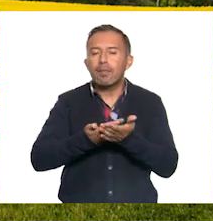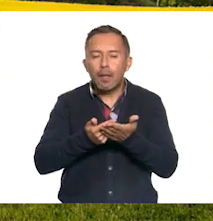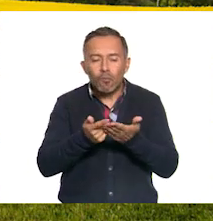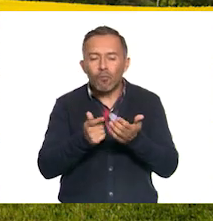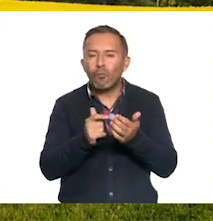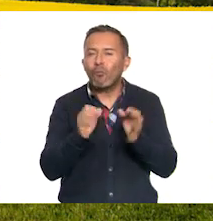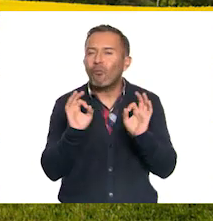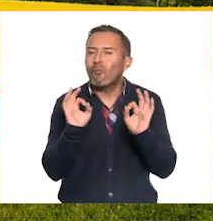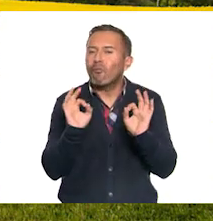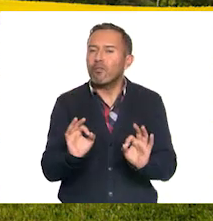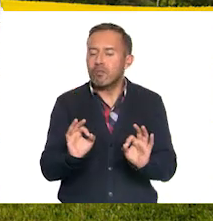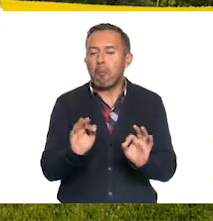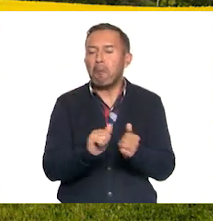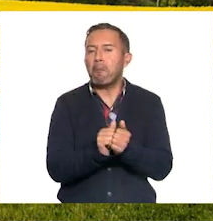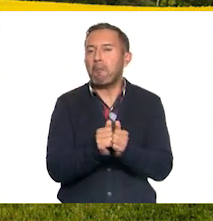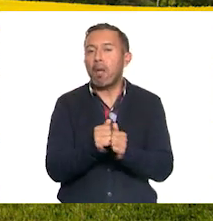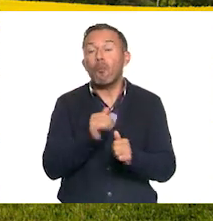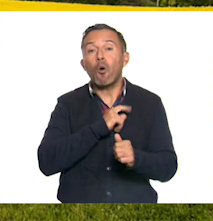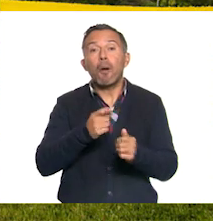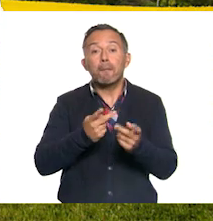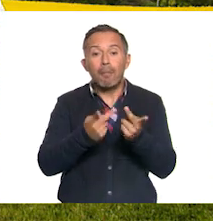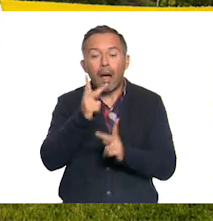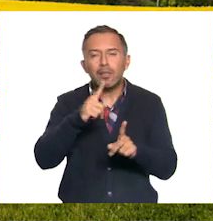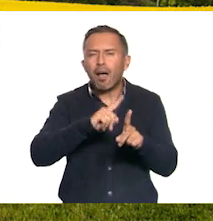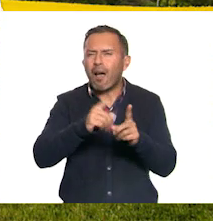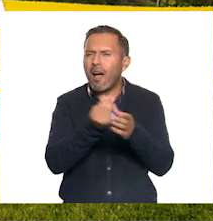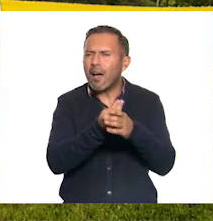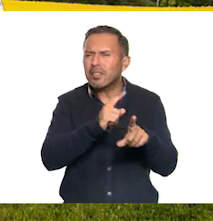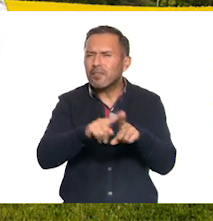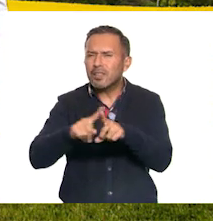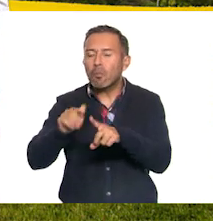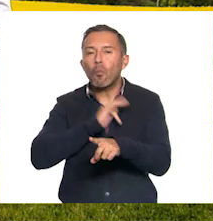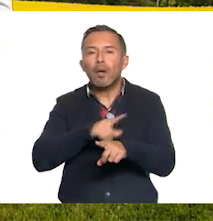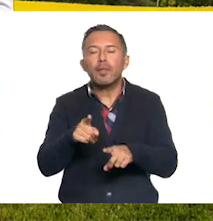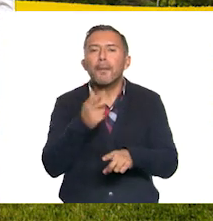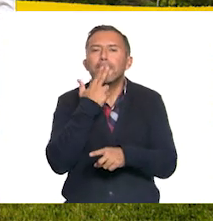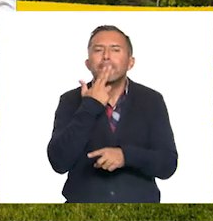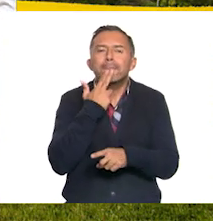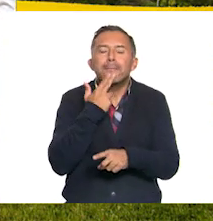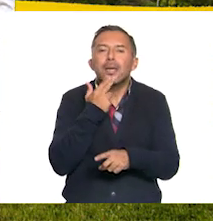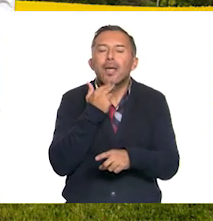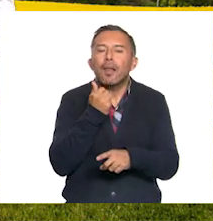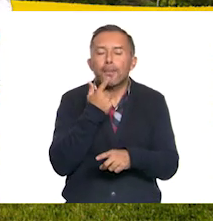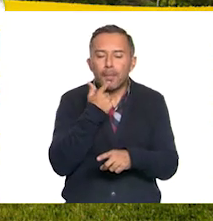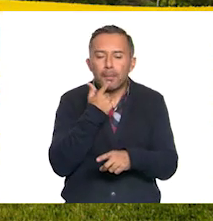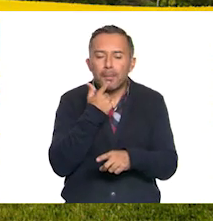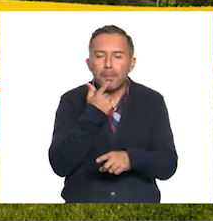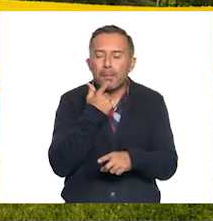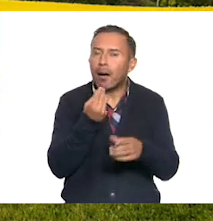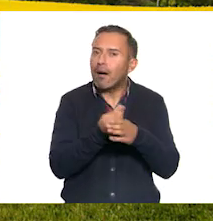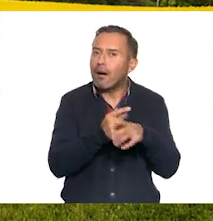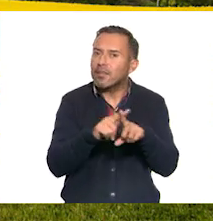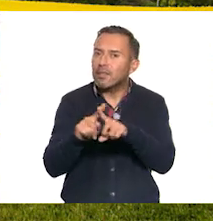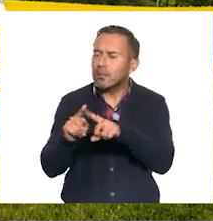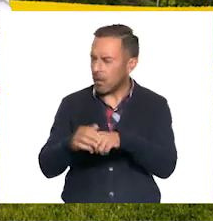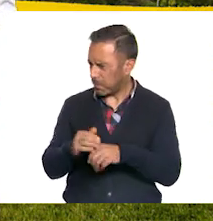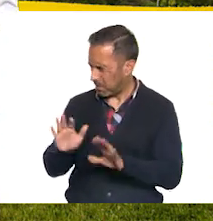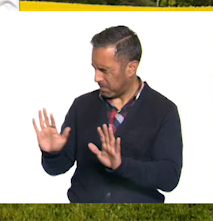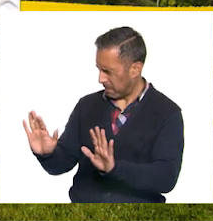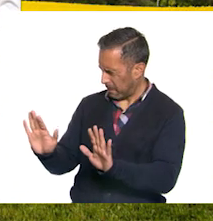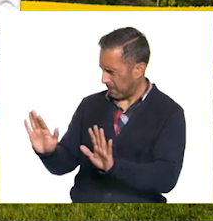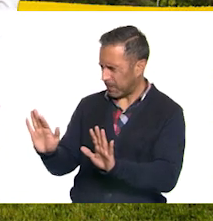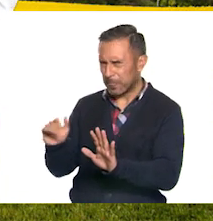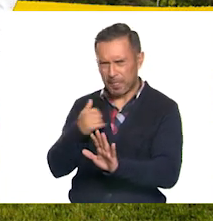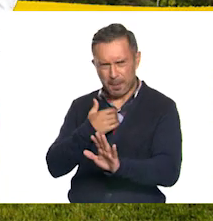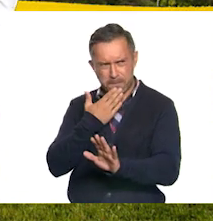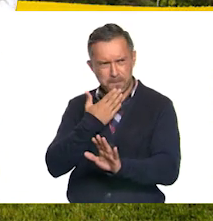la diversidad de vegetación permite tener una miel de sabores diversos, Larisa. A ver, ¿cómo diferentes sabores y la